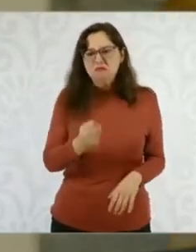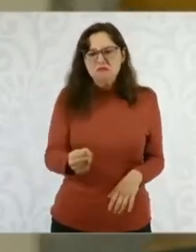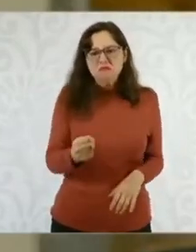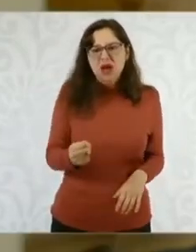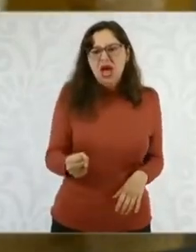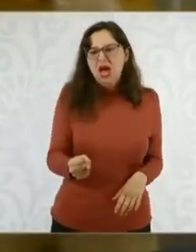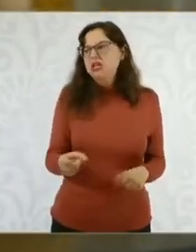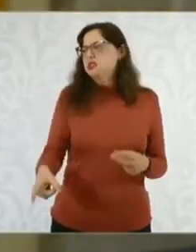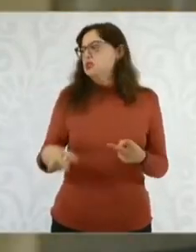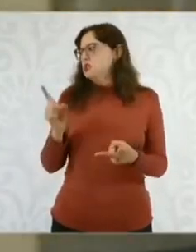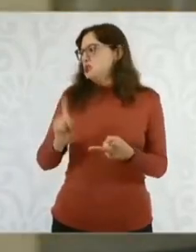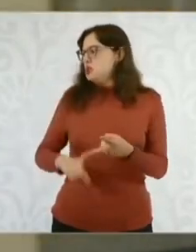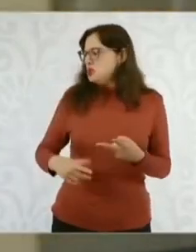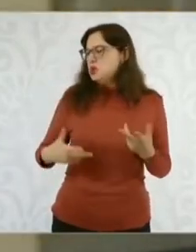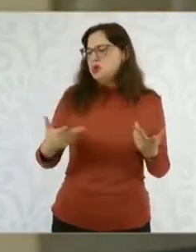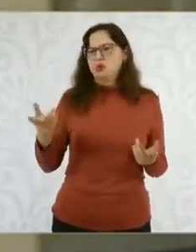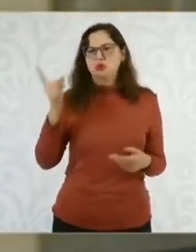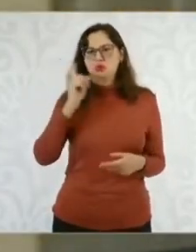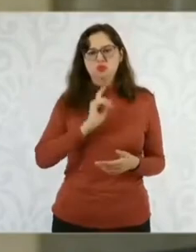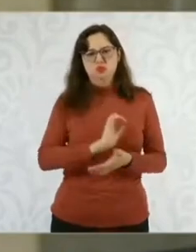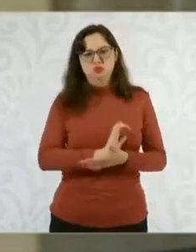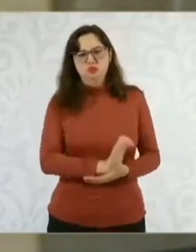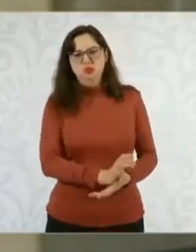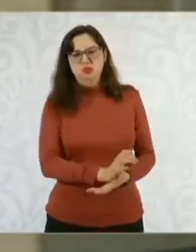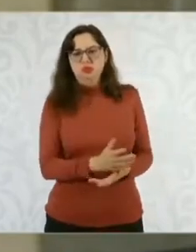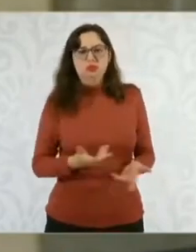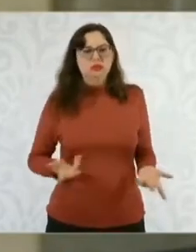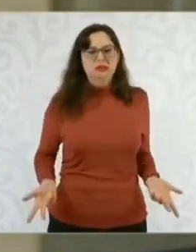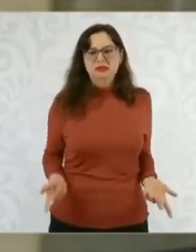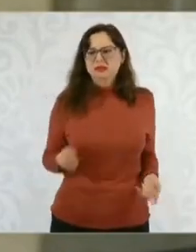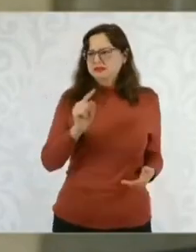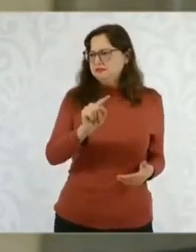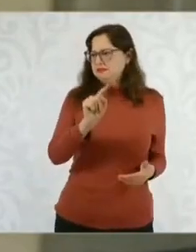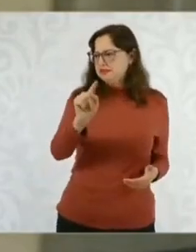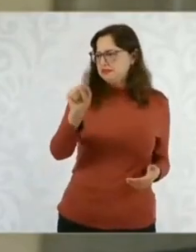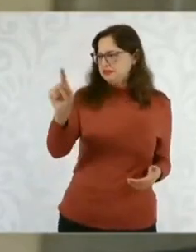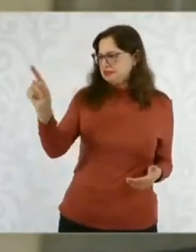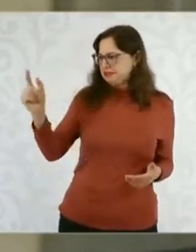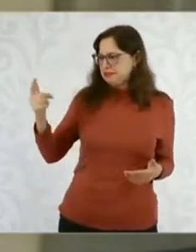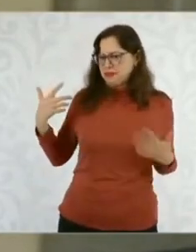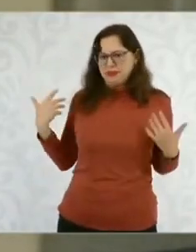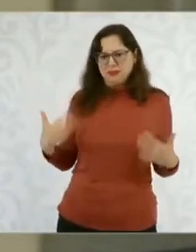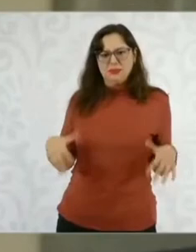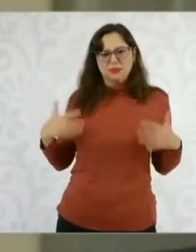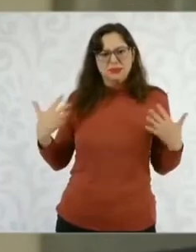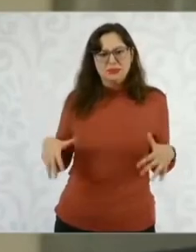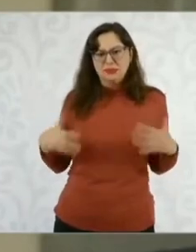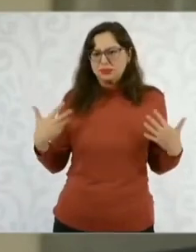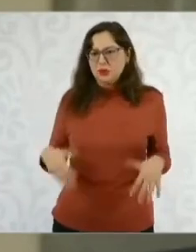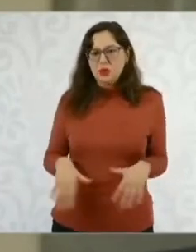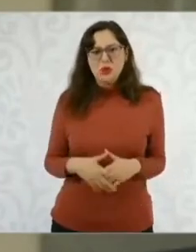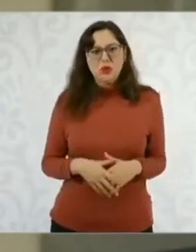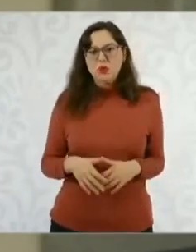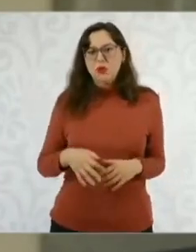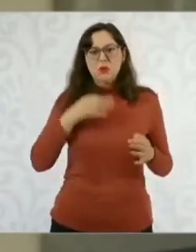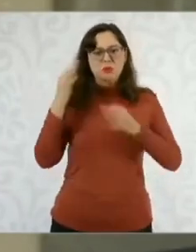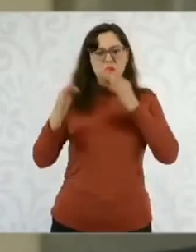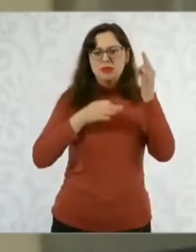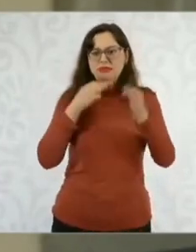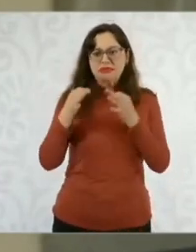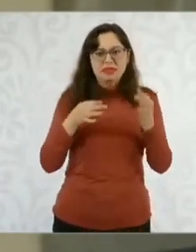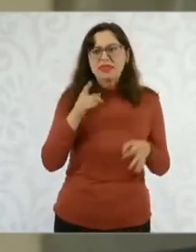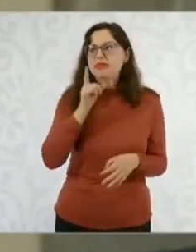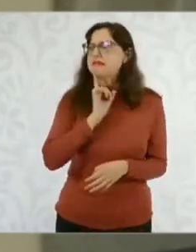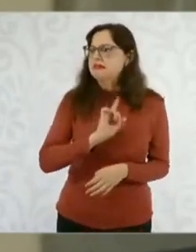de medios pues que igualmente no tienen ni caso mencionarlos, que son productores de fake news.